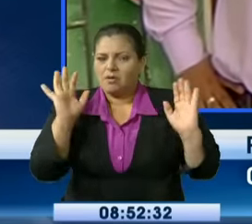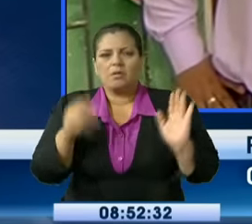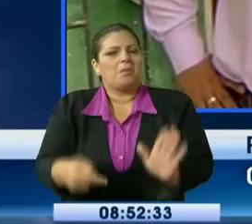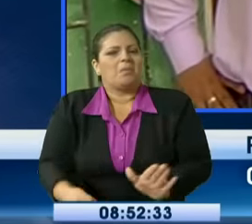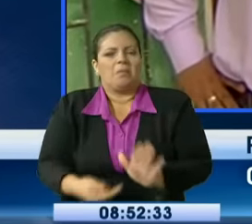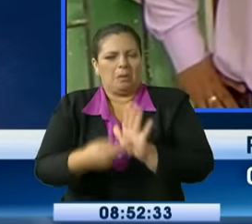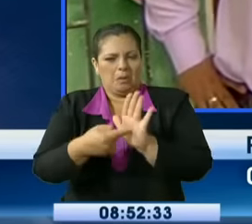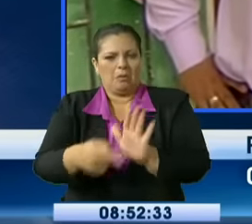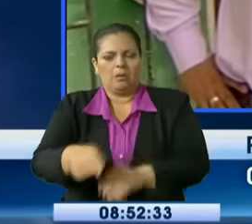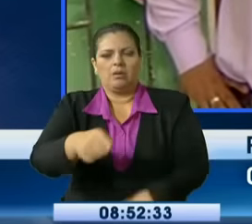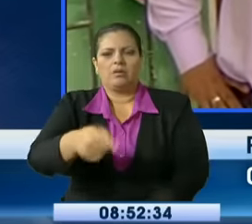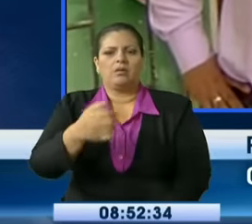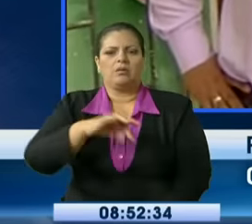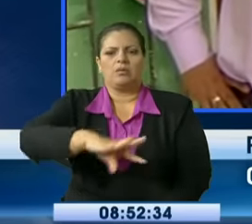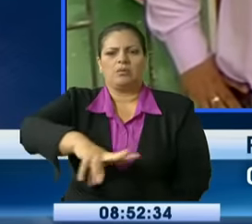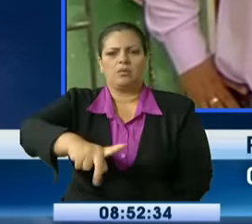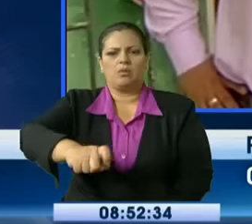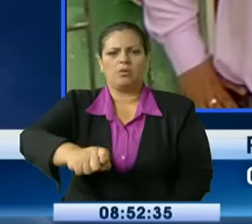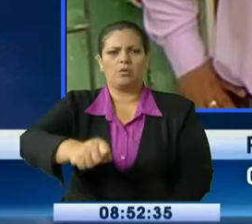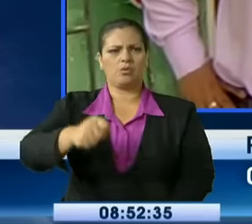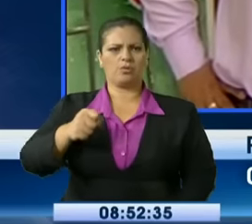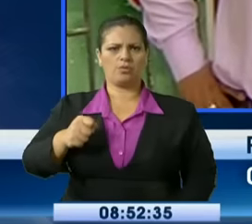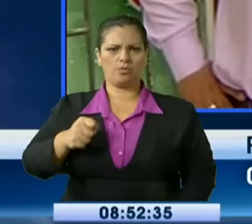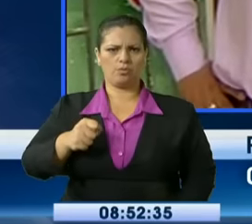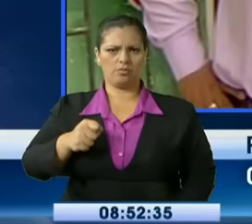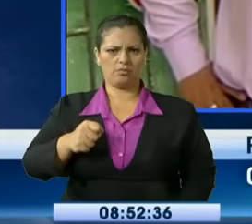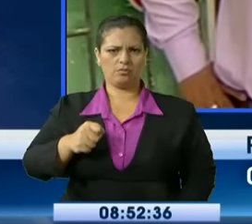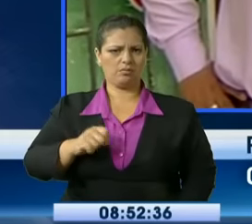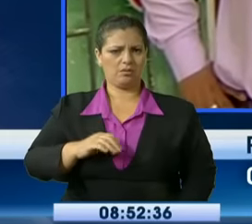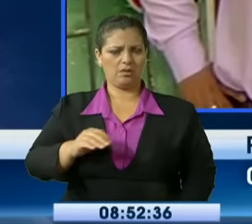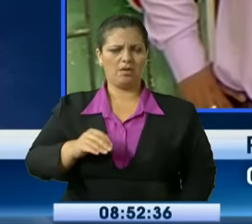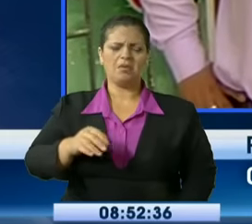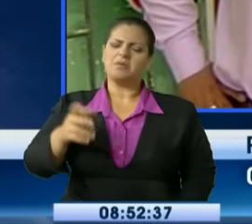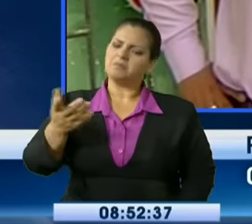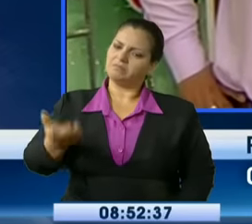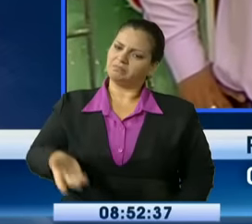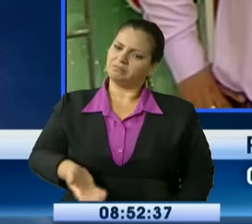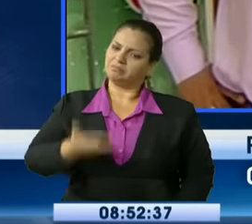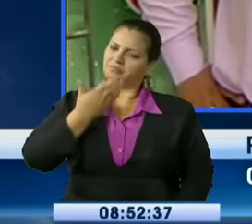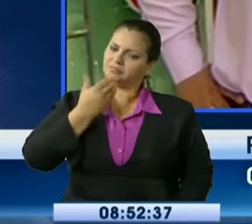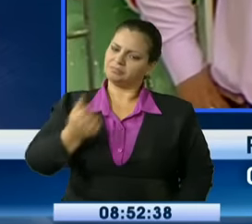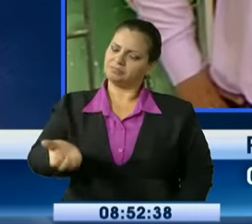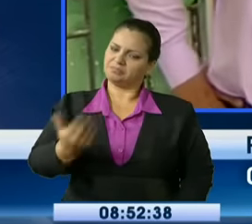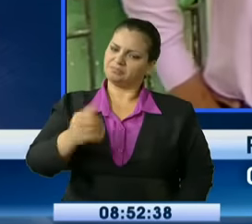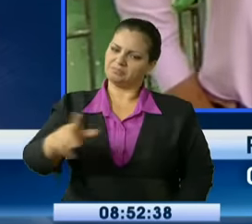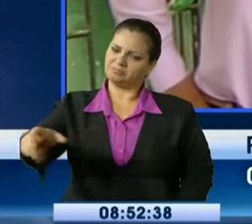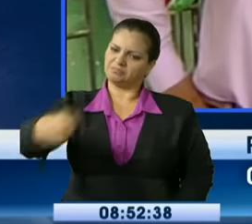ese sentimiento de que hay algo más ahí, que no es ese robo de celular.